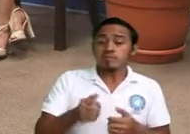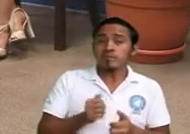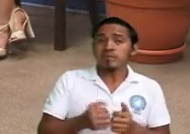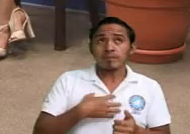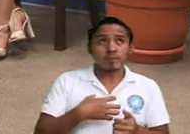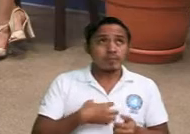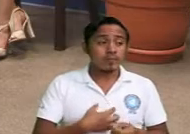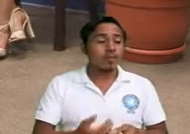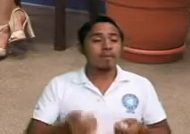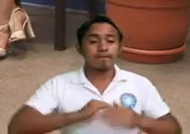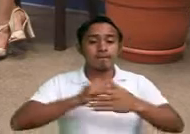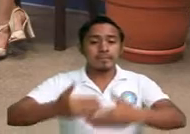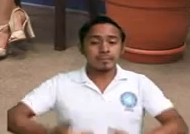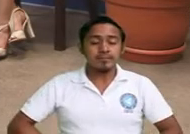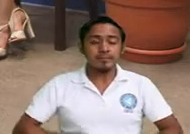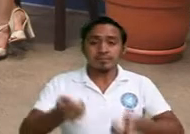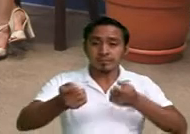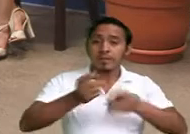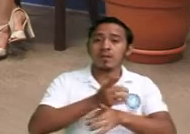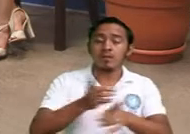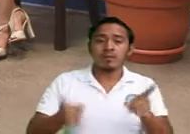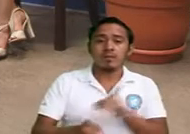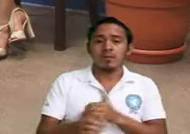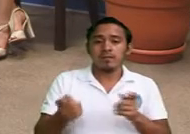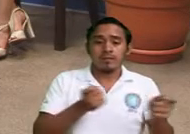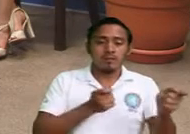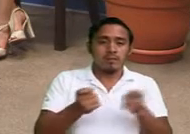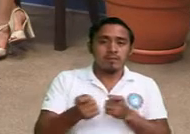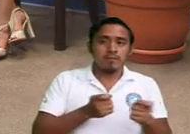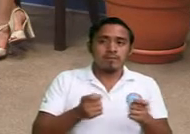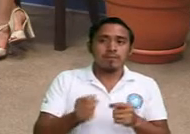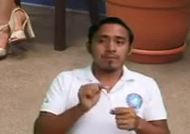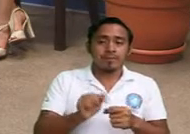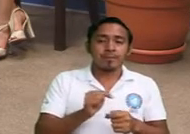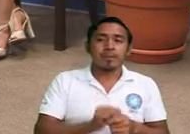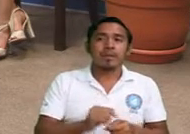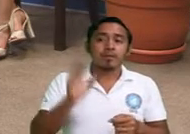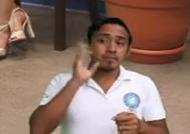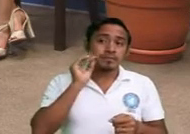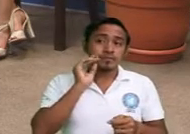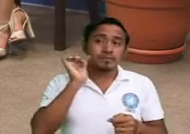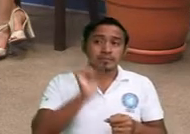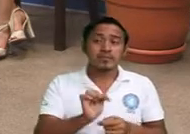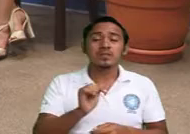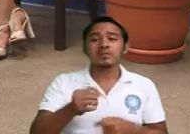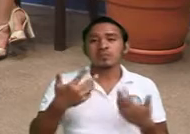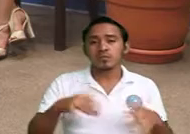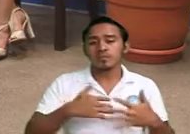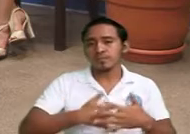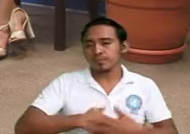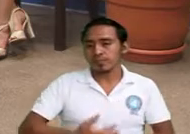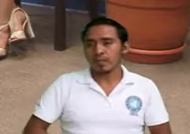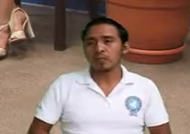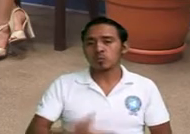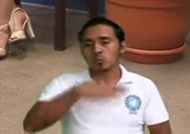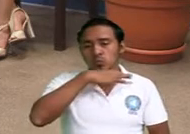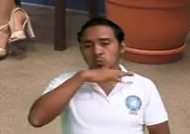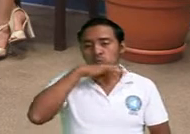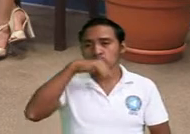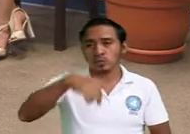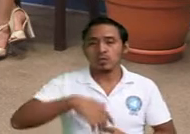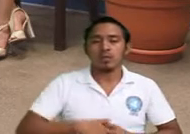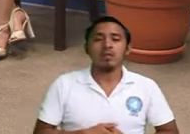seguimiento y el control prenatal tiene que ser en nuestro hospital, porque tenemos especialistas en embarazos complicados que son los que le brindan el